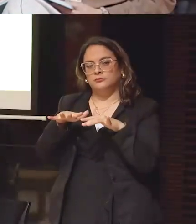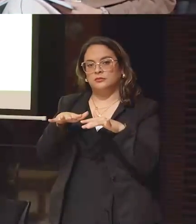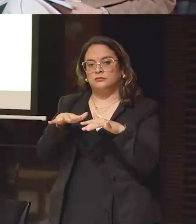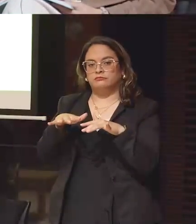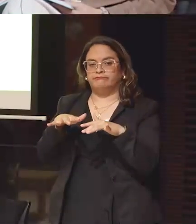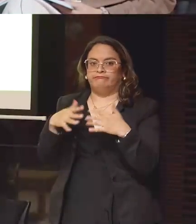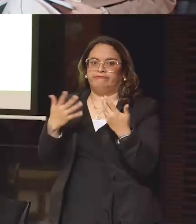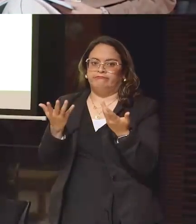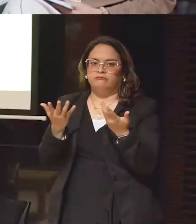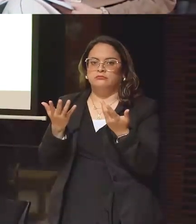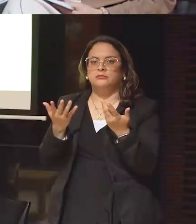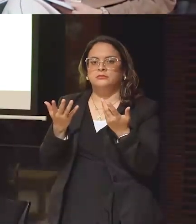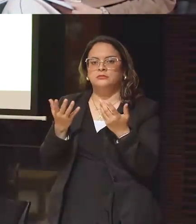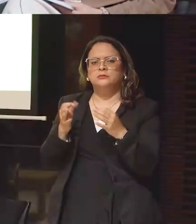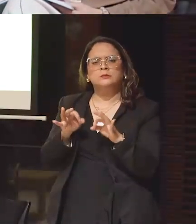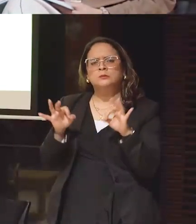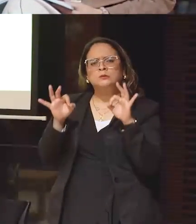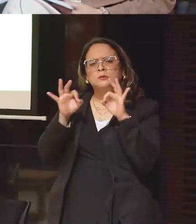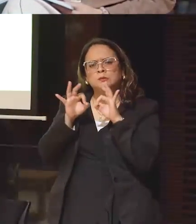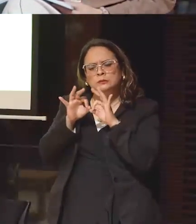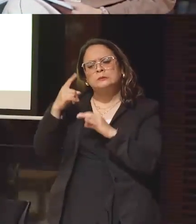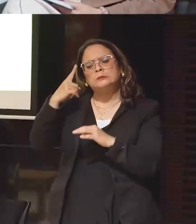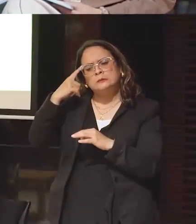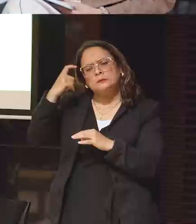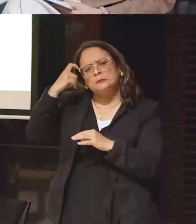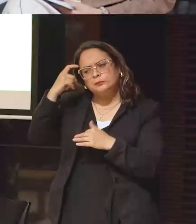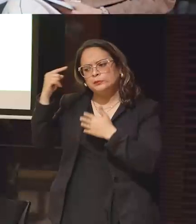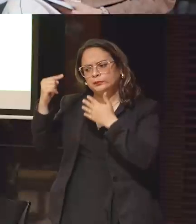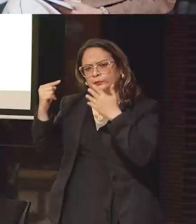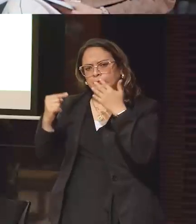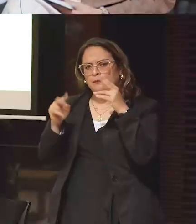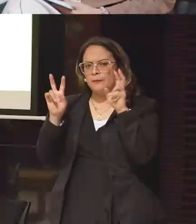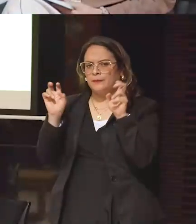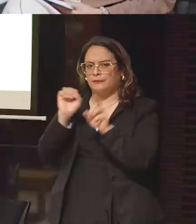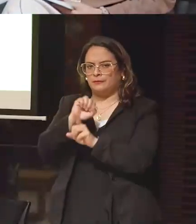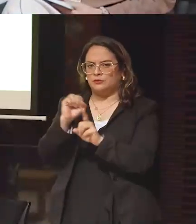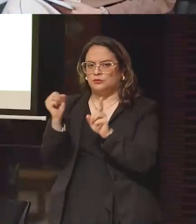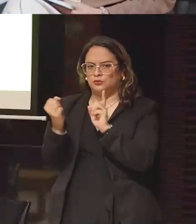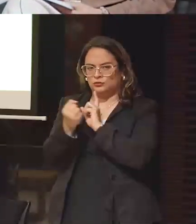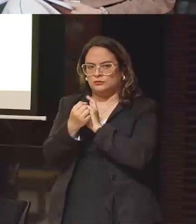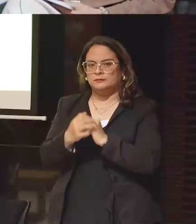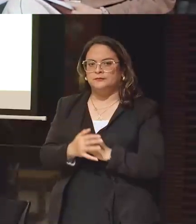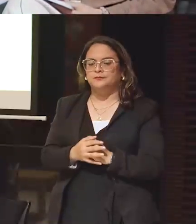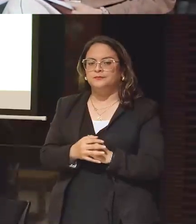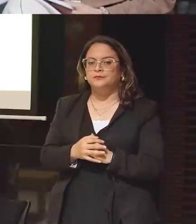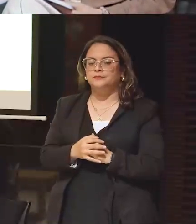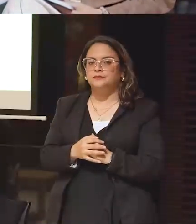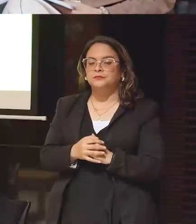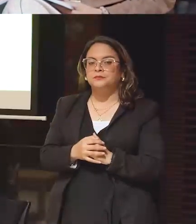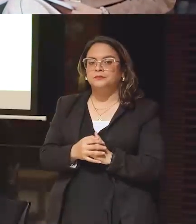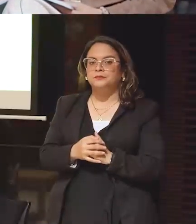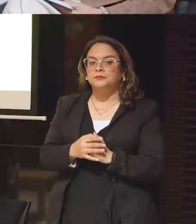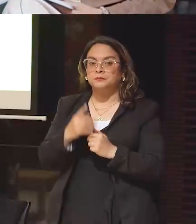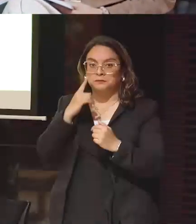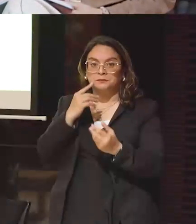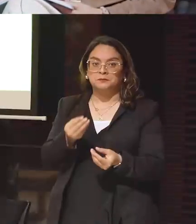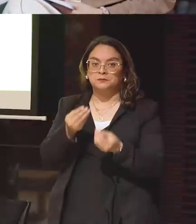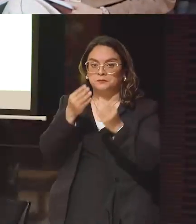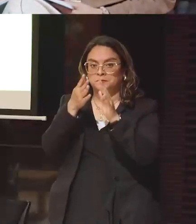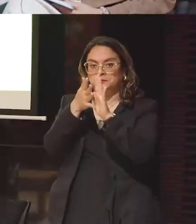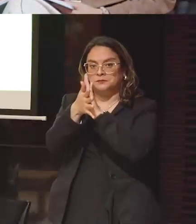práctica, por así decirlo, pero tenía también unos desafíos muy fuertes a nivel social. Entonces, quisiera solamente mencionarle un